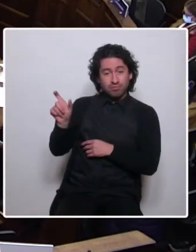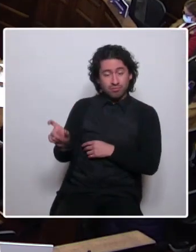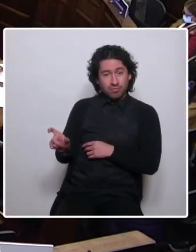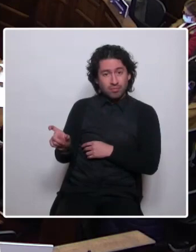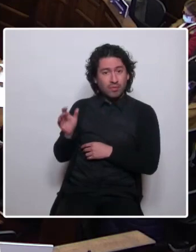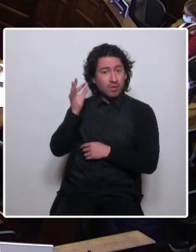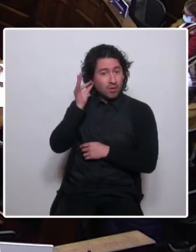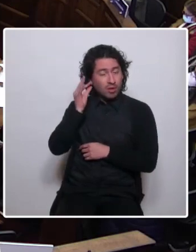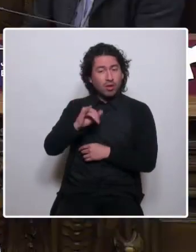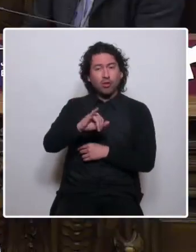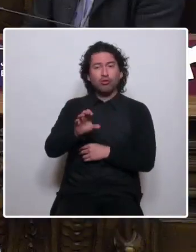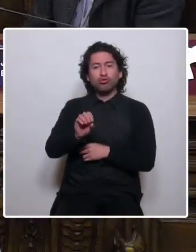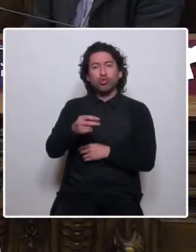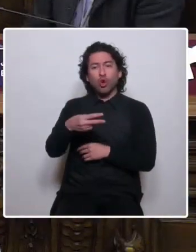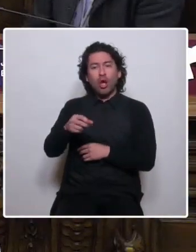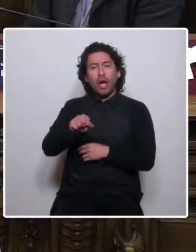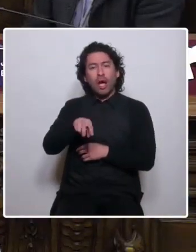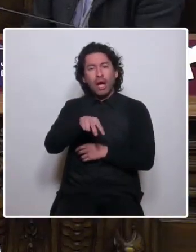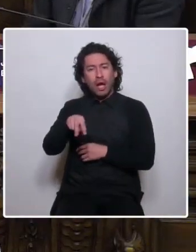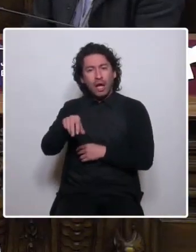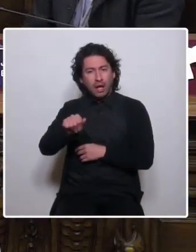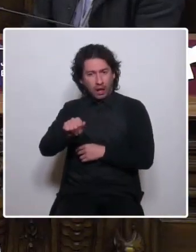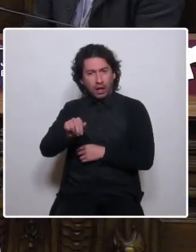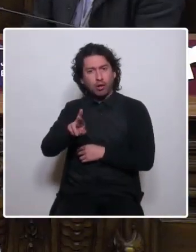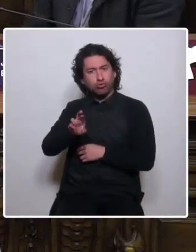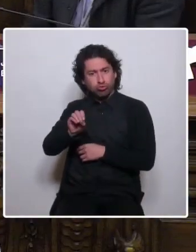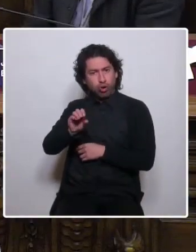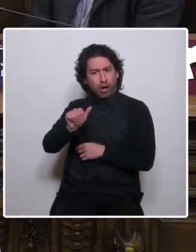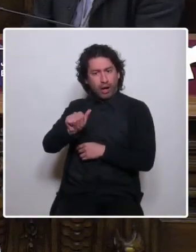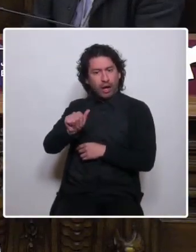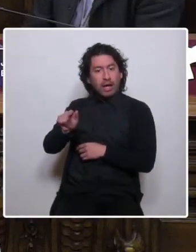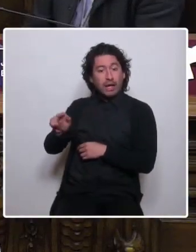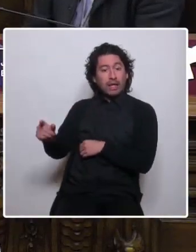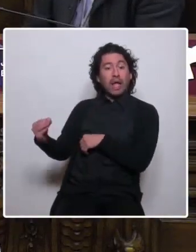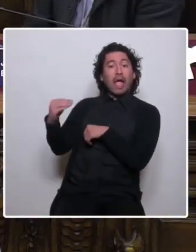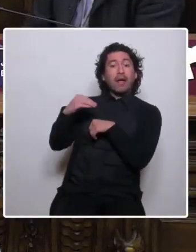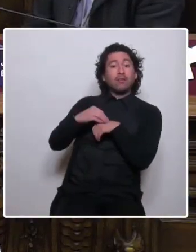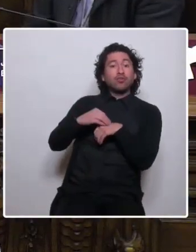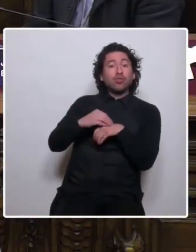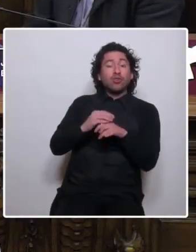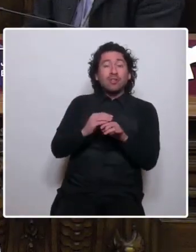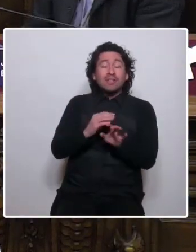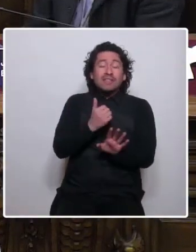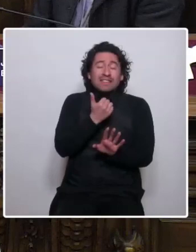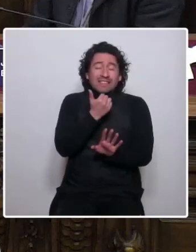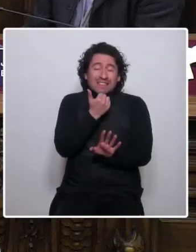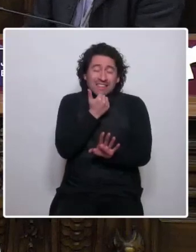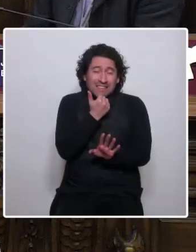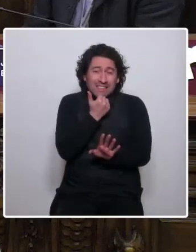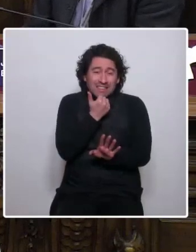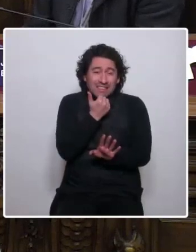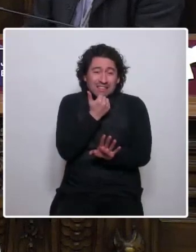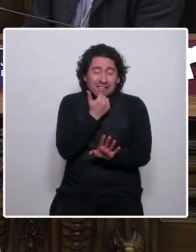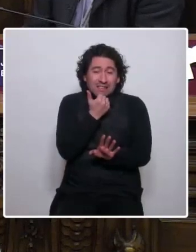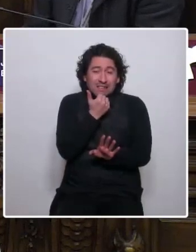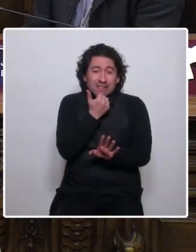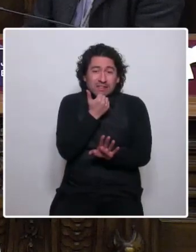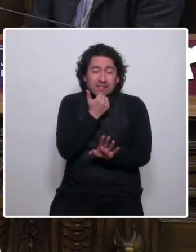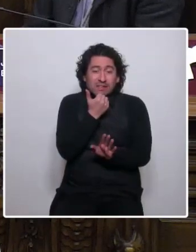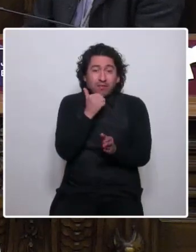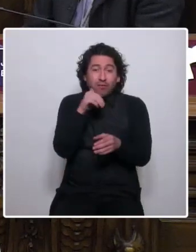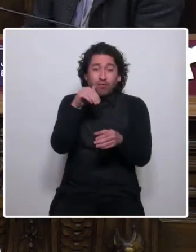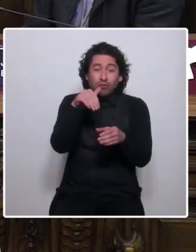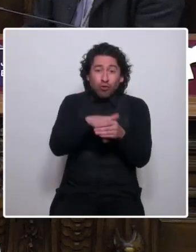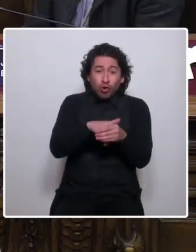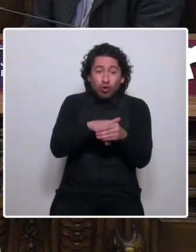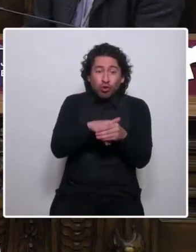constituyente Joana Roa para indicar que por error, involuntariamente, marcó su preferencia en